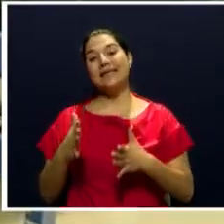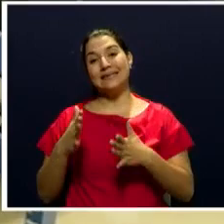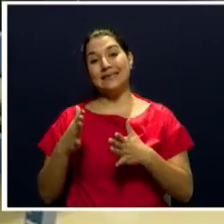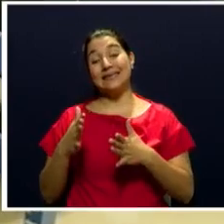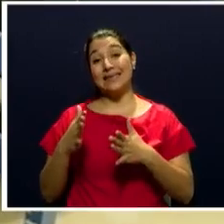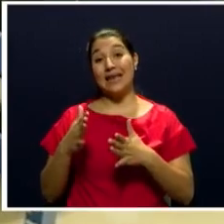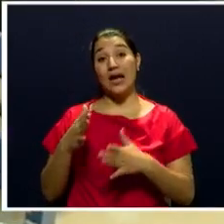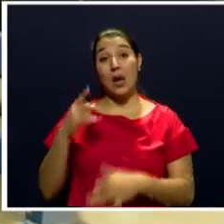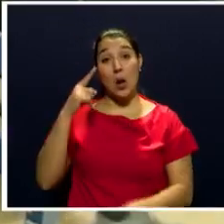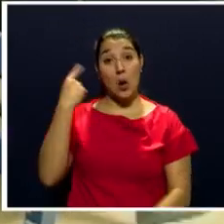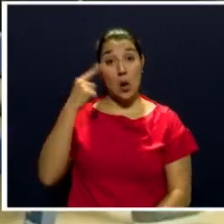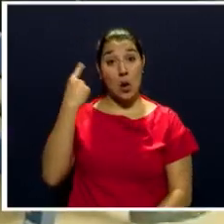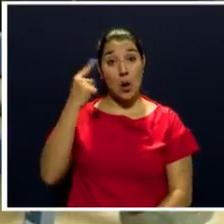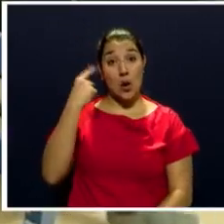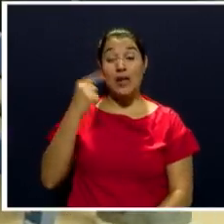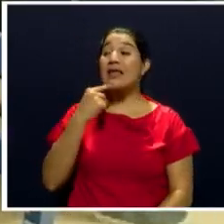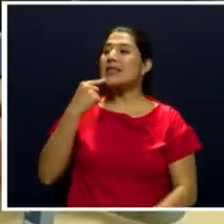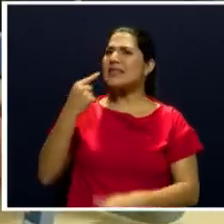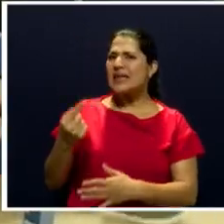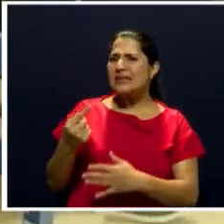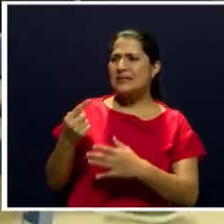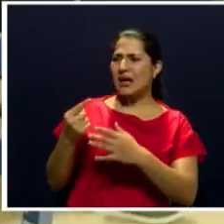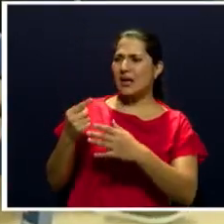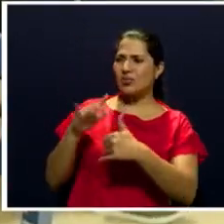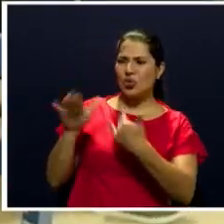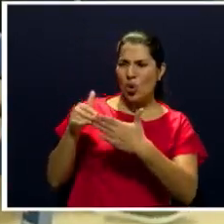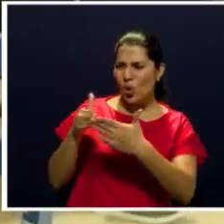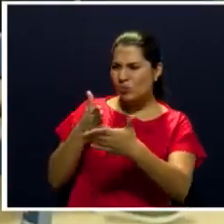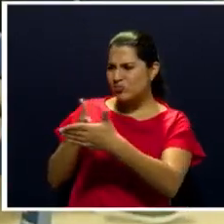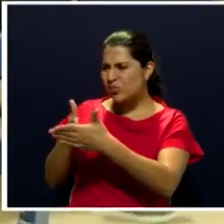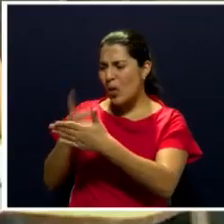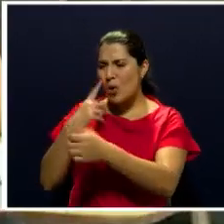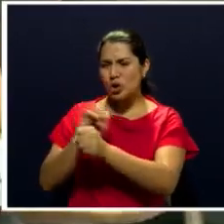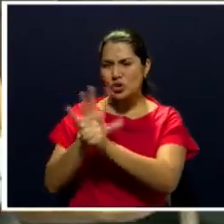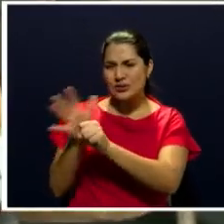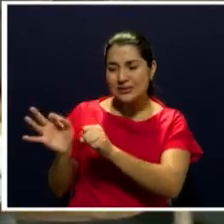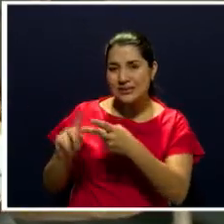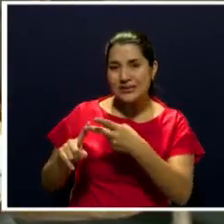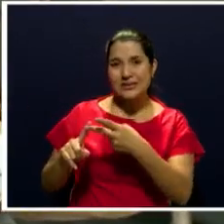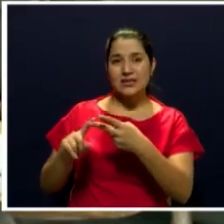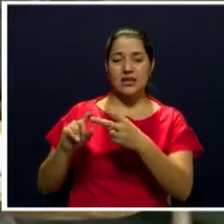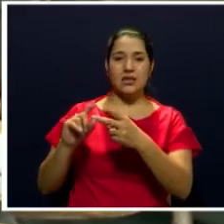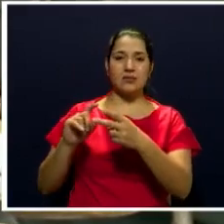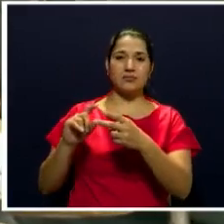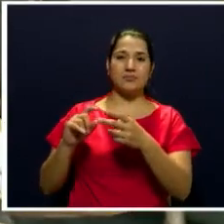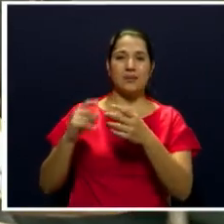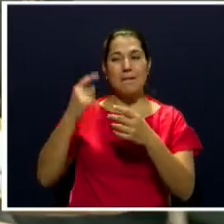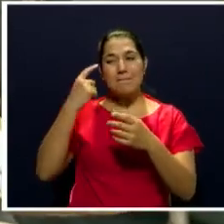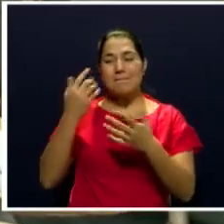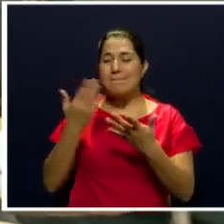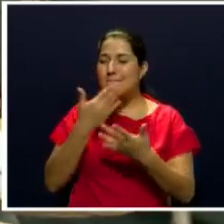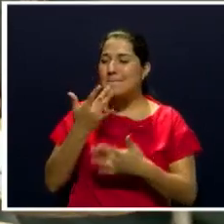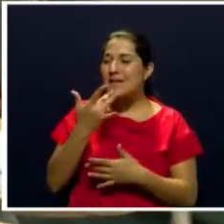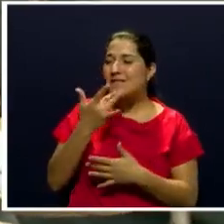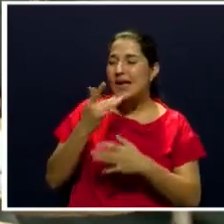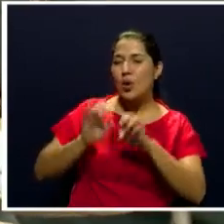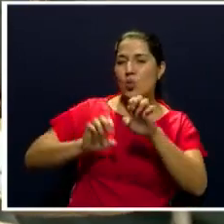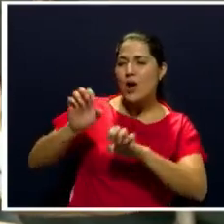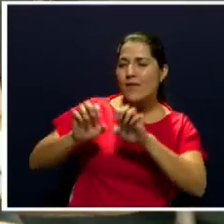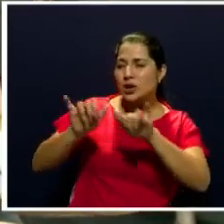las condiciones provocadas por la pandemia y el impacto en el curso lectivo vuelven injusta una evaluación estandarizada para los cerca